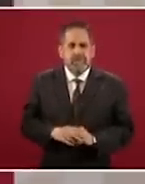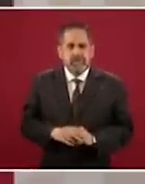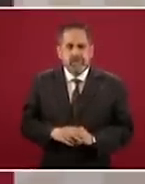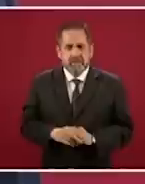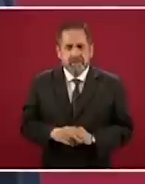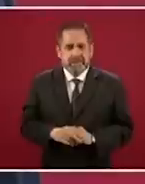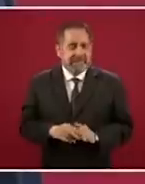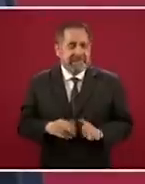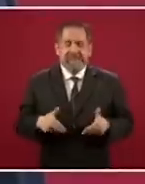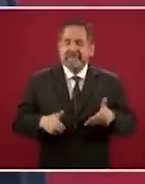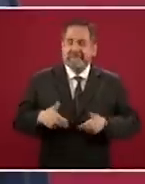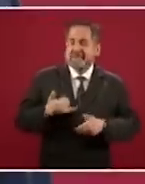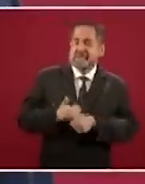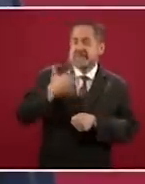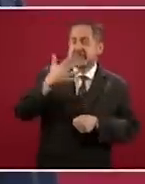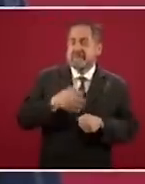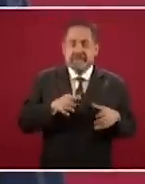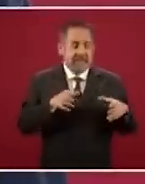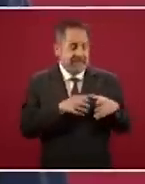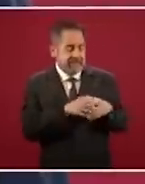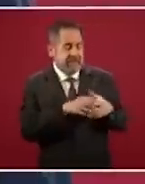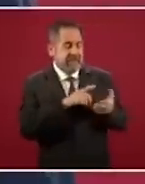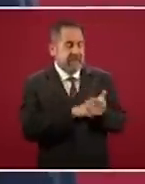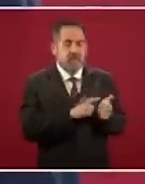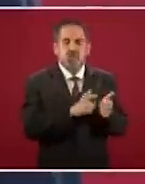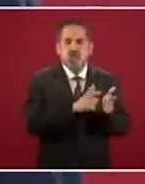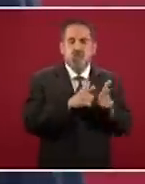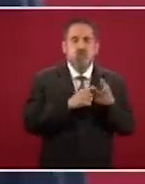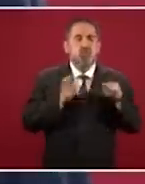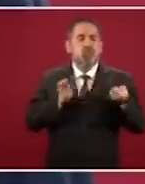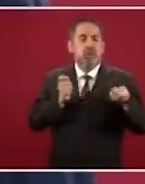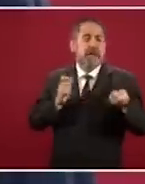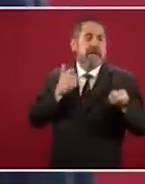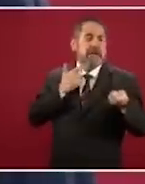El malestar es de los grupos de poder,